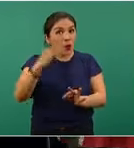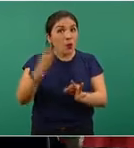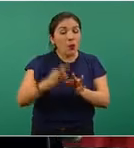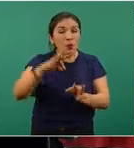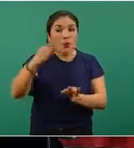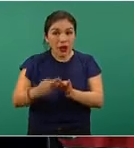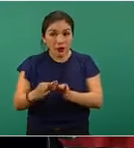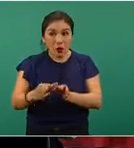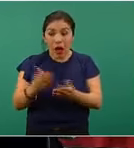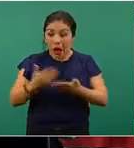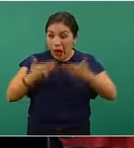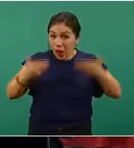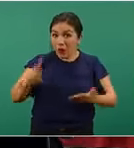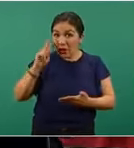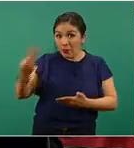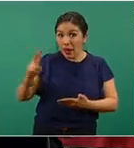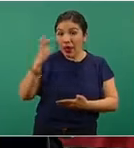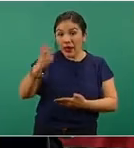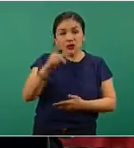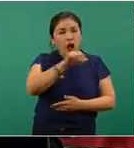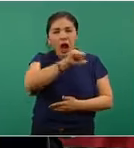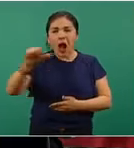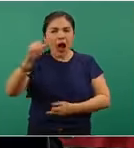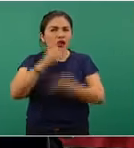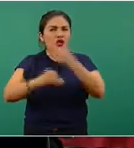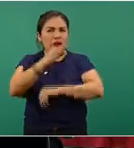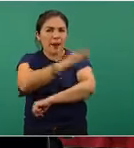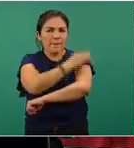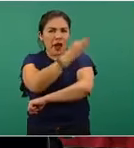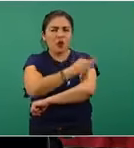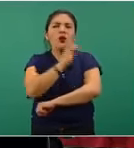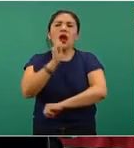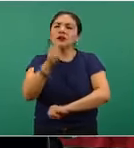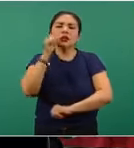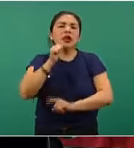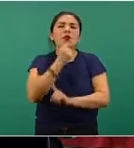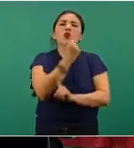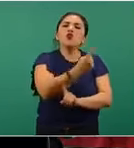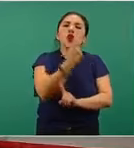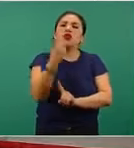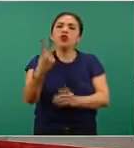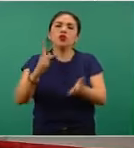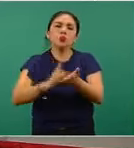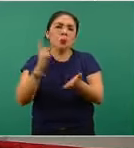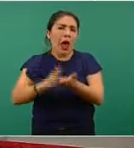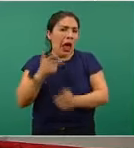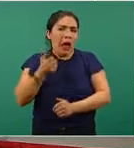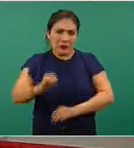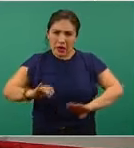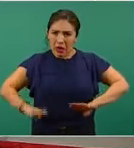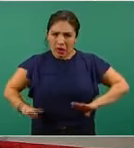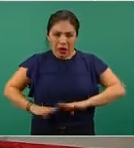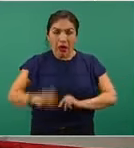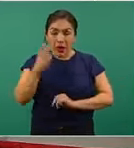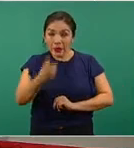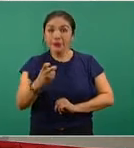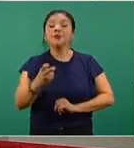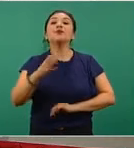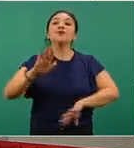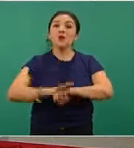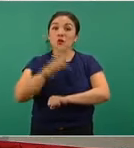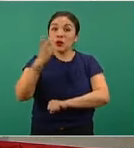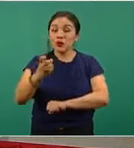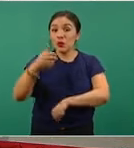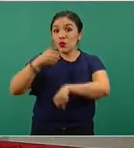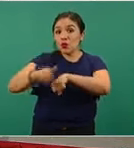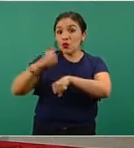completos. Hasta ahora todas las vacunas que se han aplicado son de 2 aplicaciones, son de 2 dosis, y por lo tanto